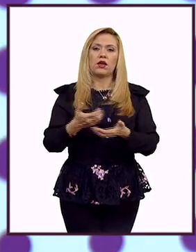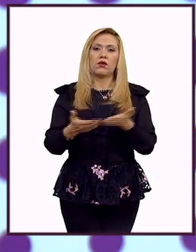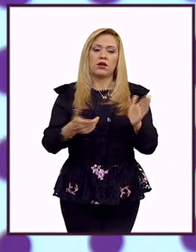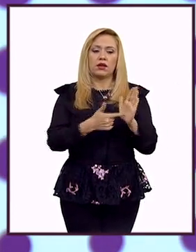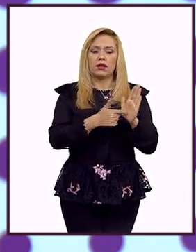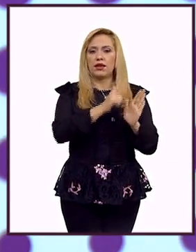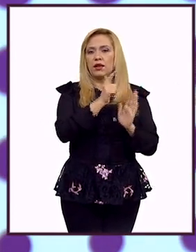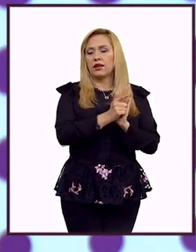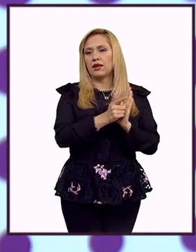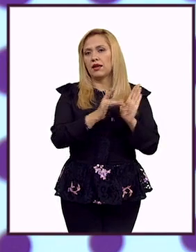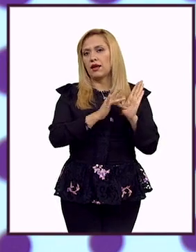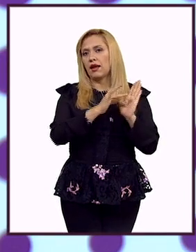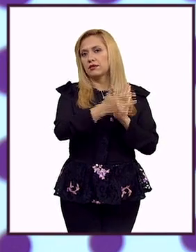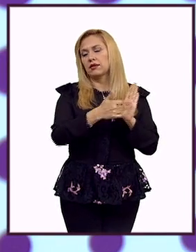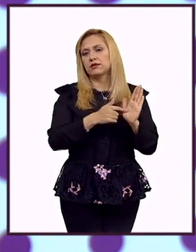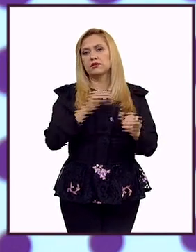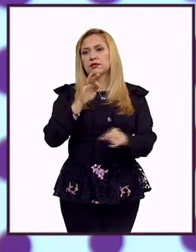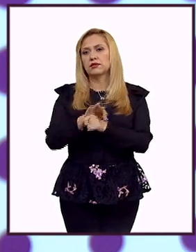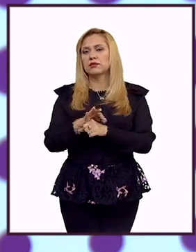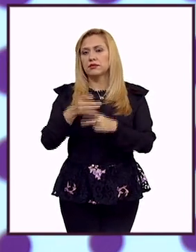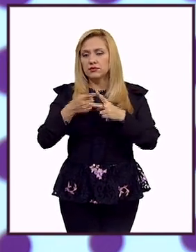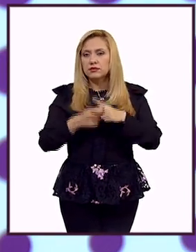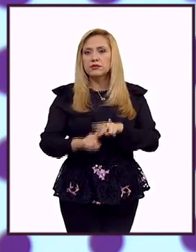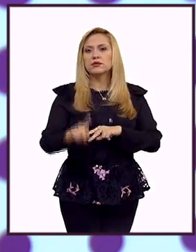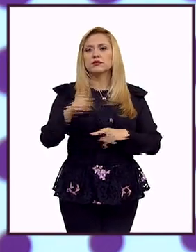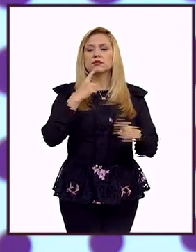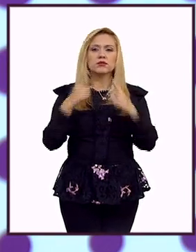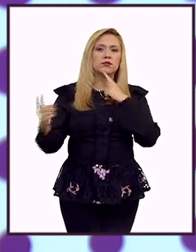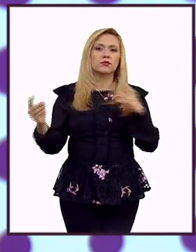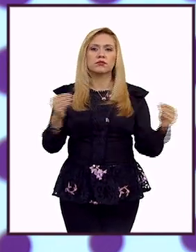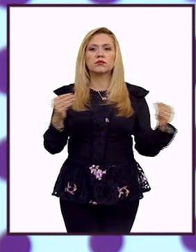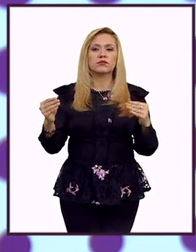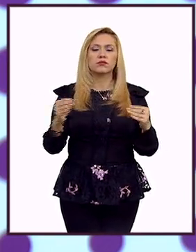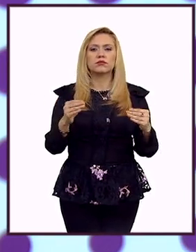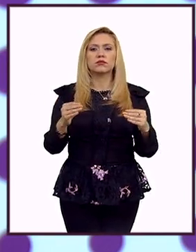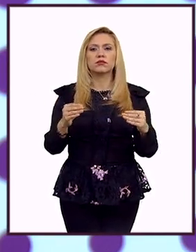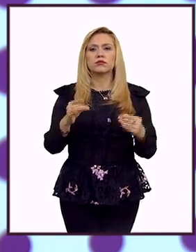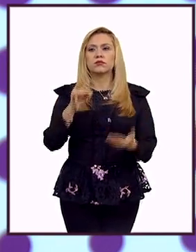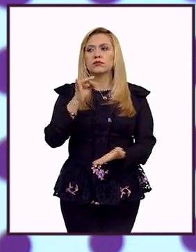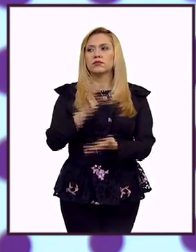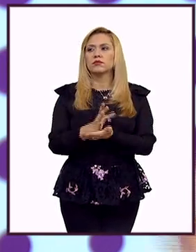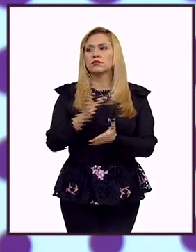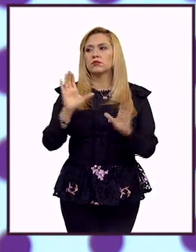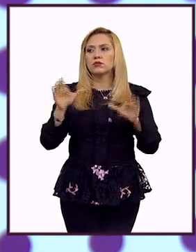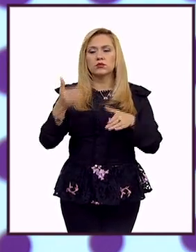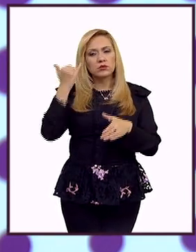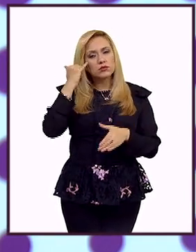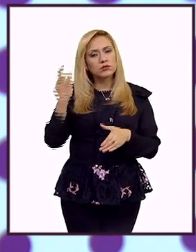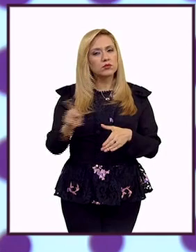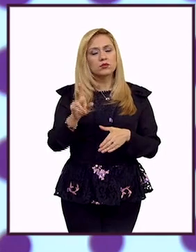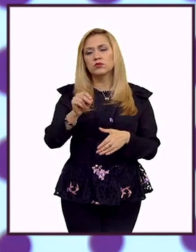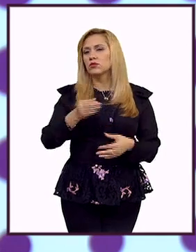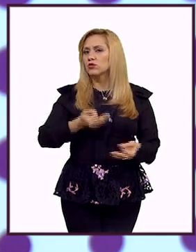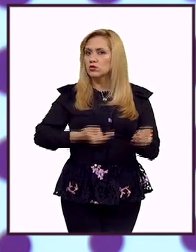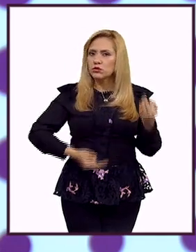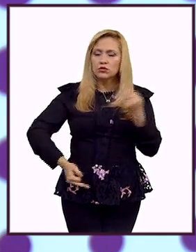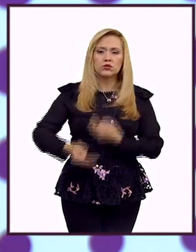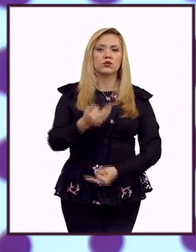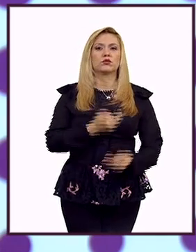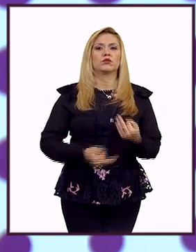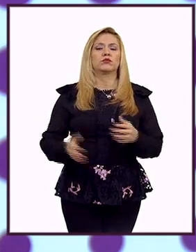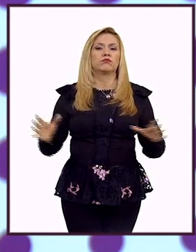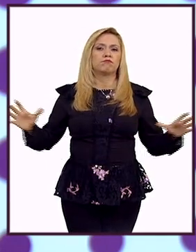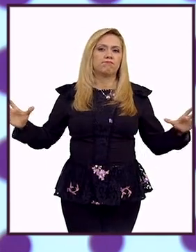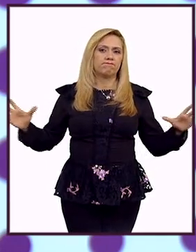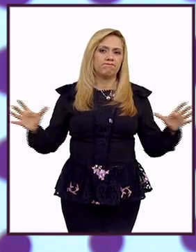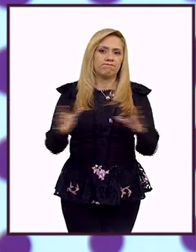punto de partida, no el punto de llegada, es el punto de partida para la discusión, y donde, digamos, no solo las comunidades campesinas, sino todos los que estamos acompañando los procesos, debemos tener